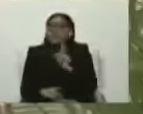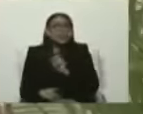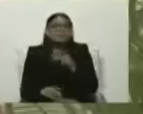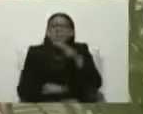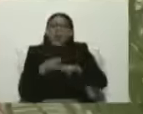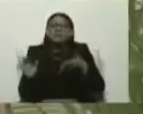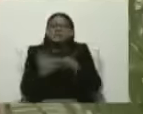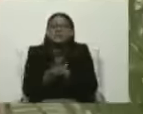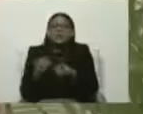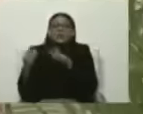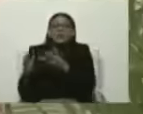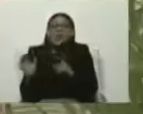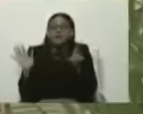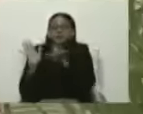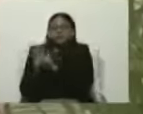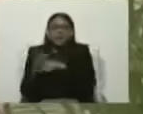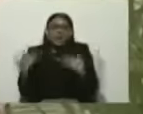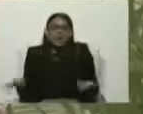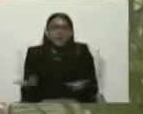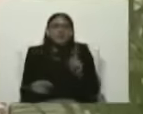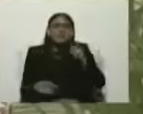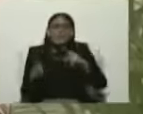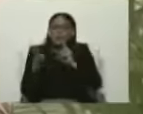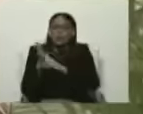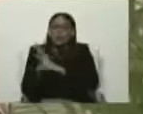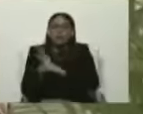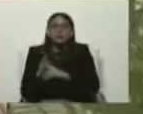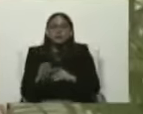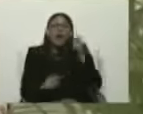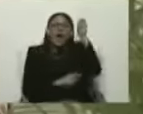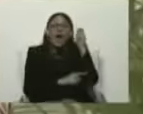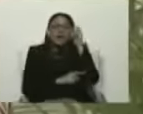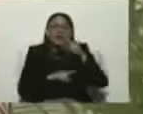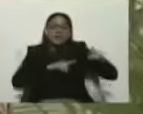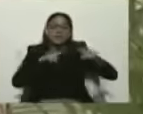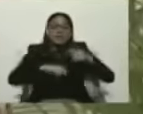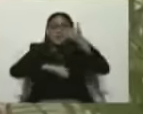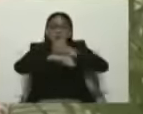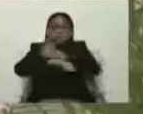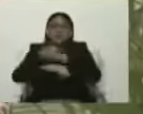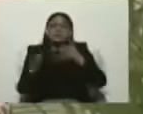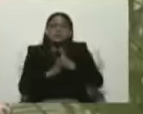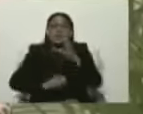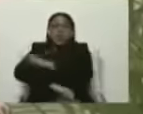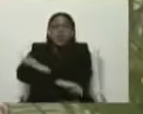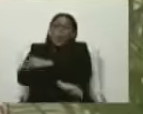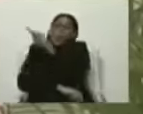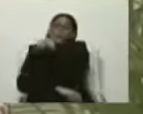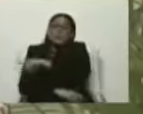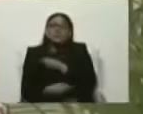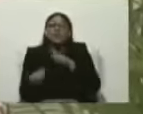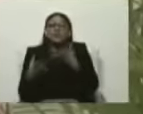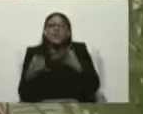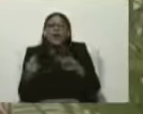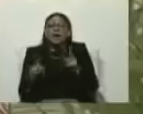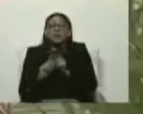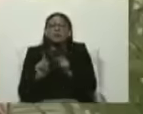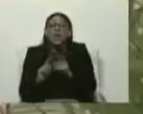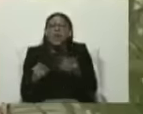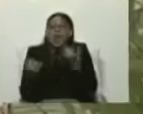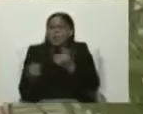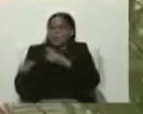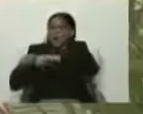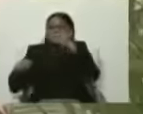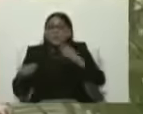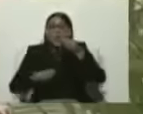no era garantizada? Y número cuatro, alcaldes y dirigentes y otras figuras de la oposición han manifestado ser independientes y